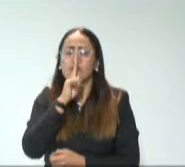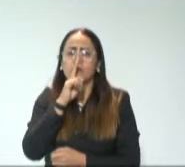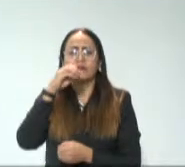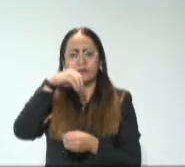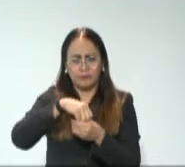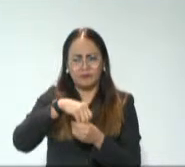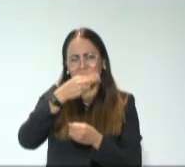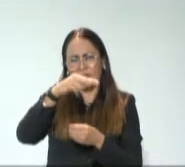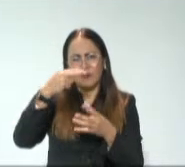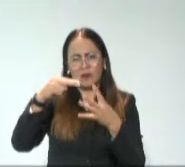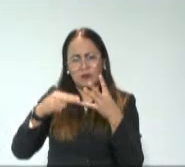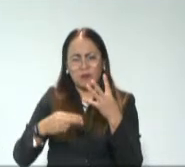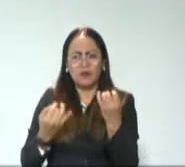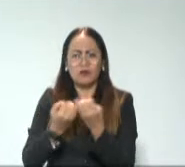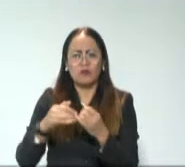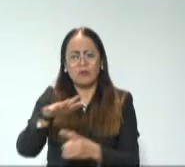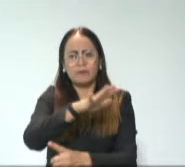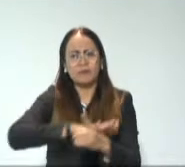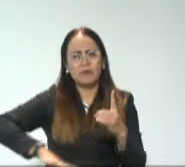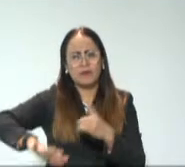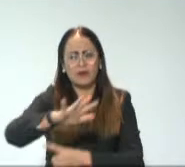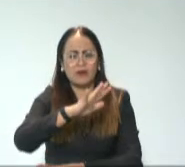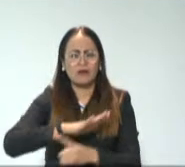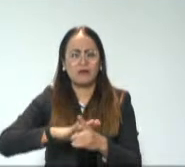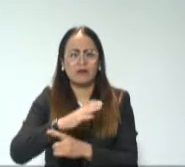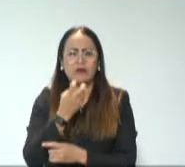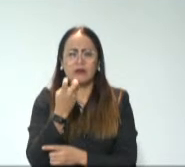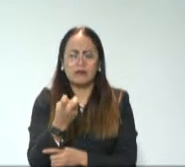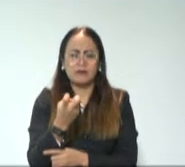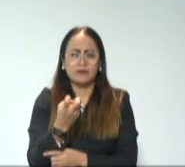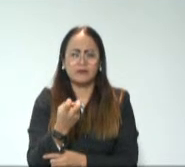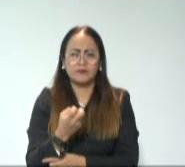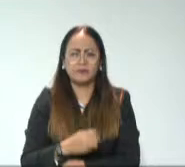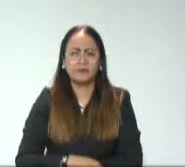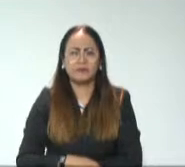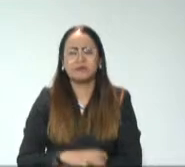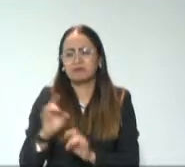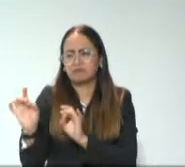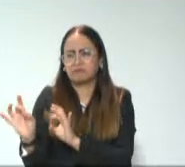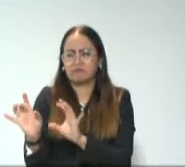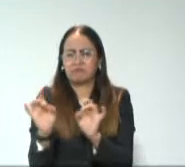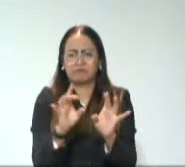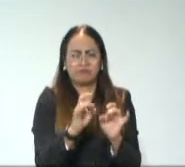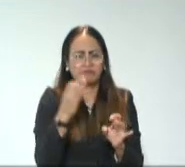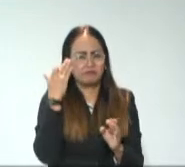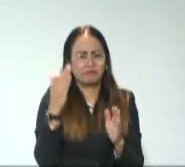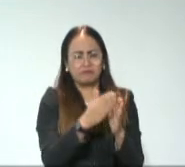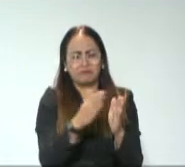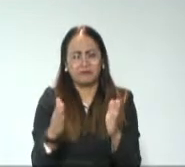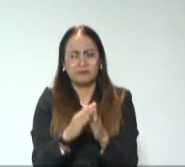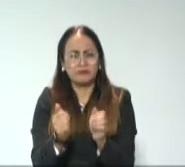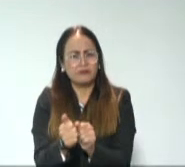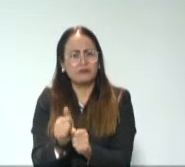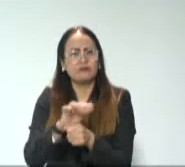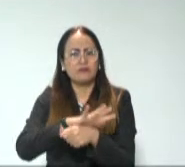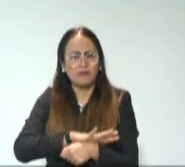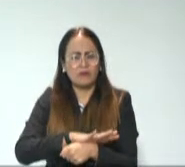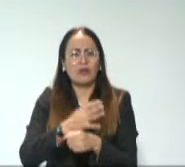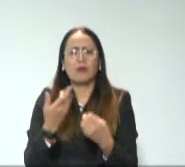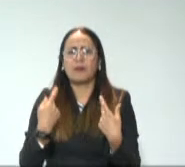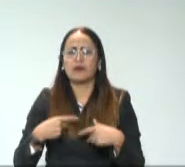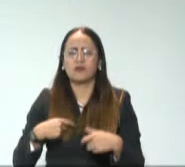y el entorno como en el que nos encontramos en un contexto de crisis sanitaria en un contexto de la necesidad de la